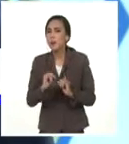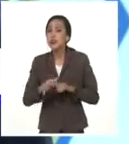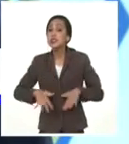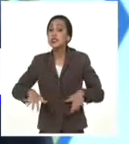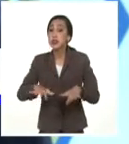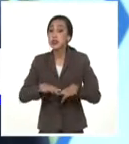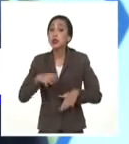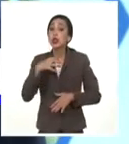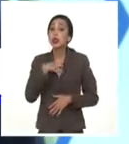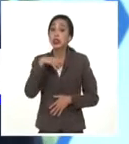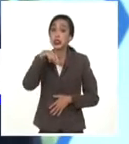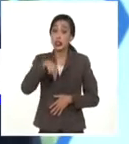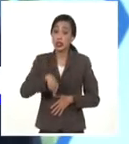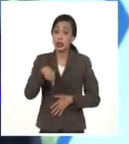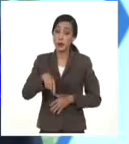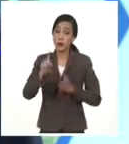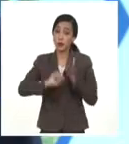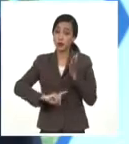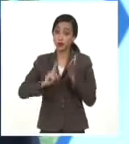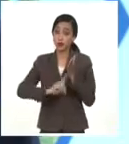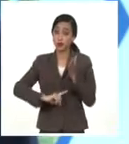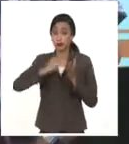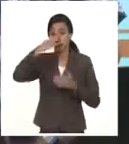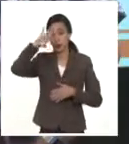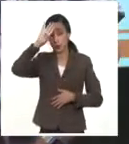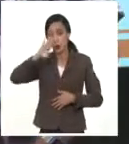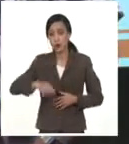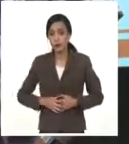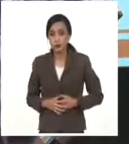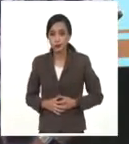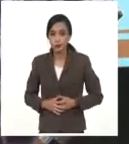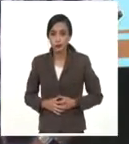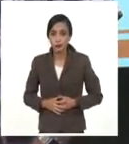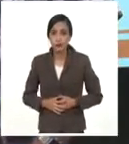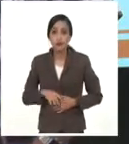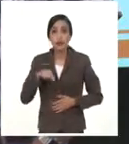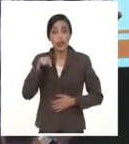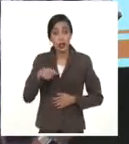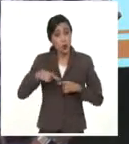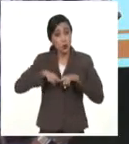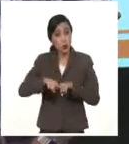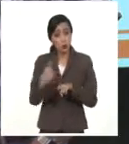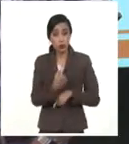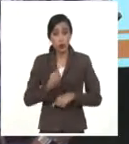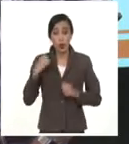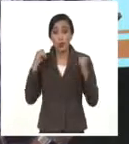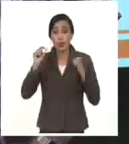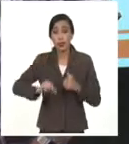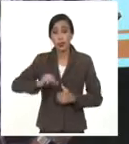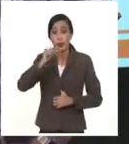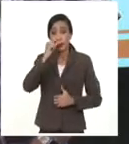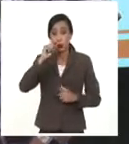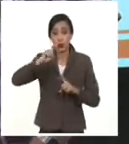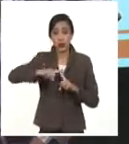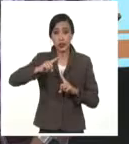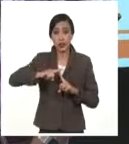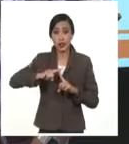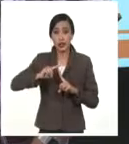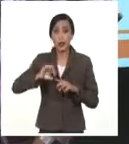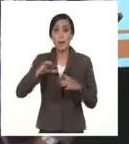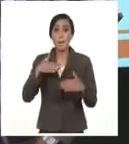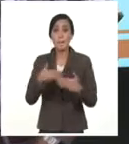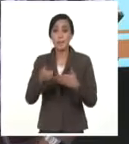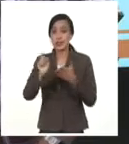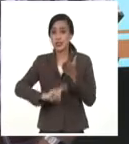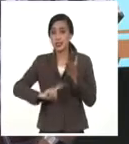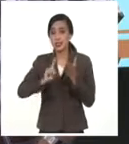momento tiene el Sistema Eléctrico Nacional. Para ello se encuentra junto a nosotros el director técnico de la Unión Eléctrica,